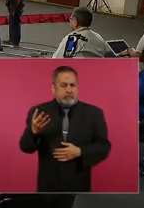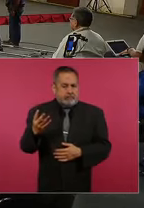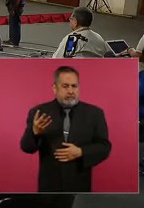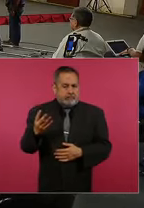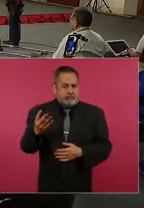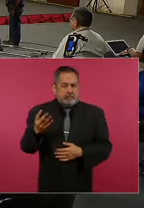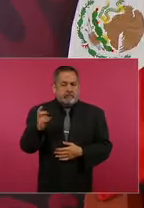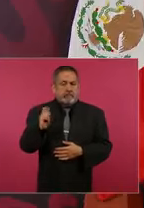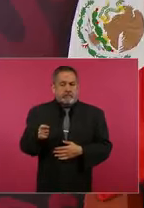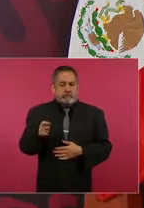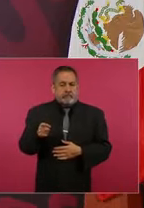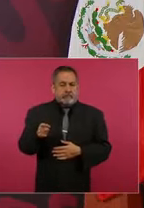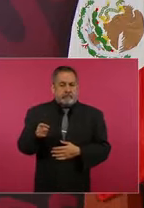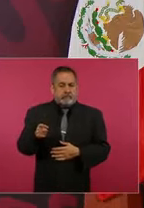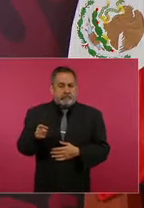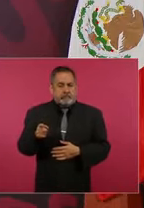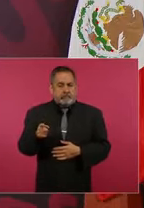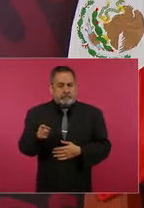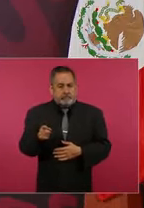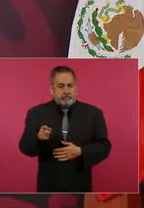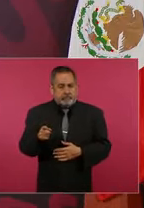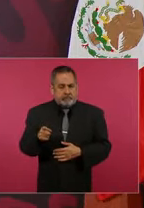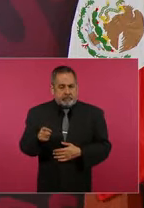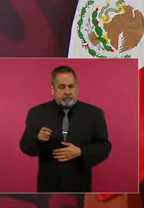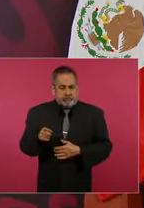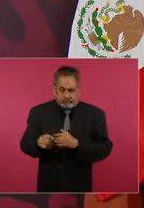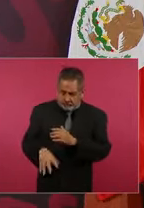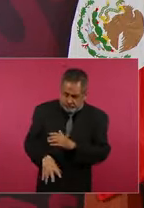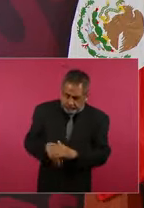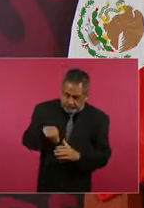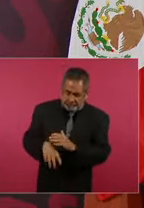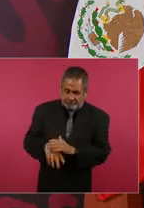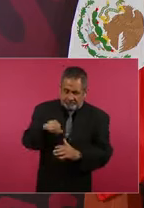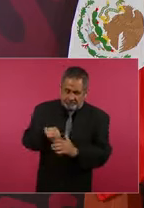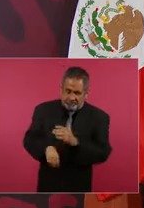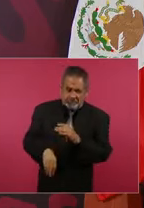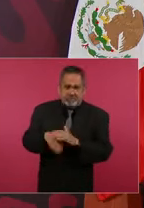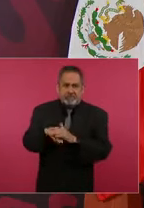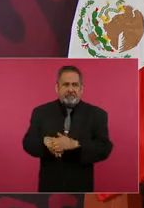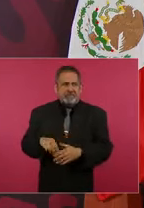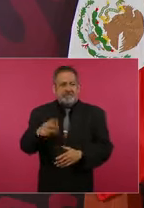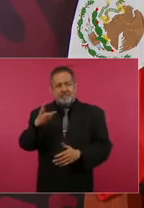se llegó a extraer